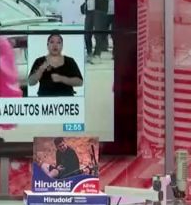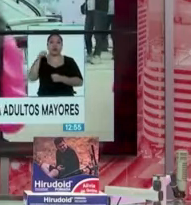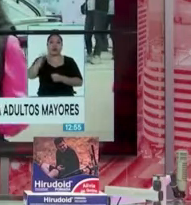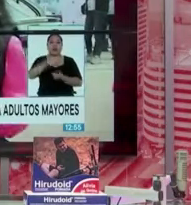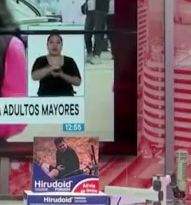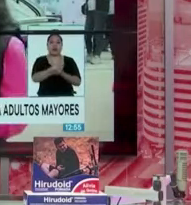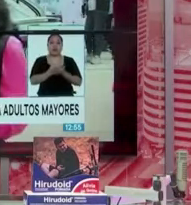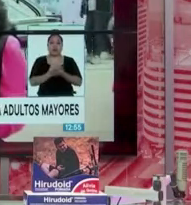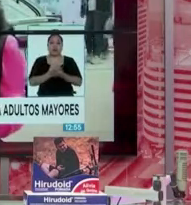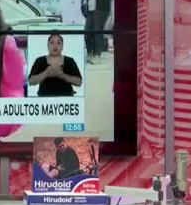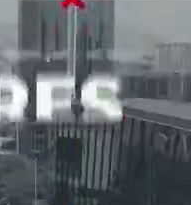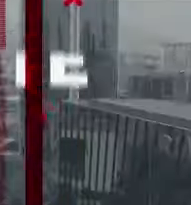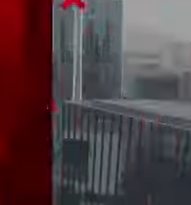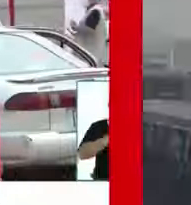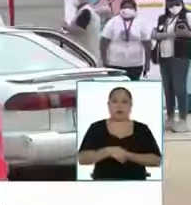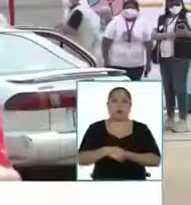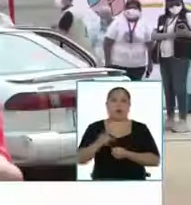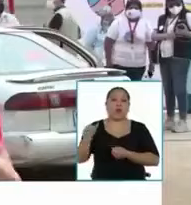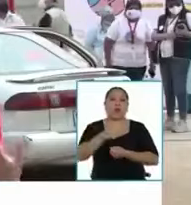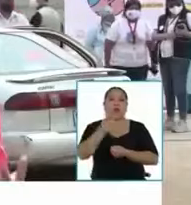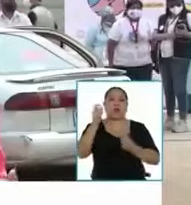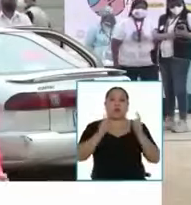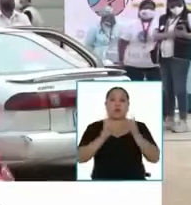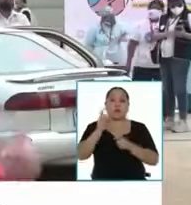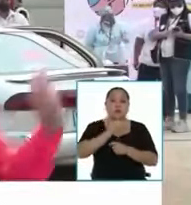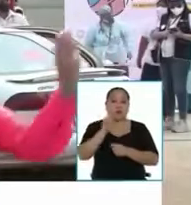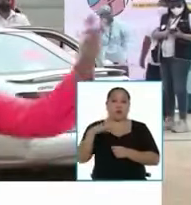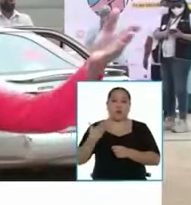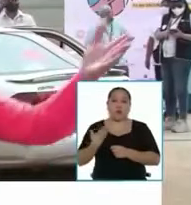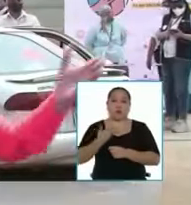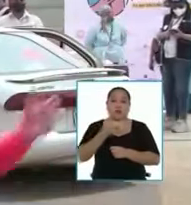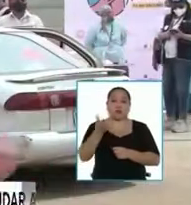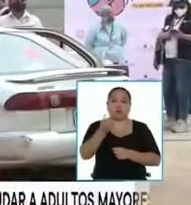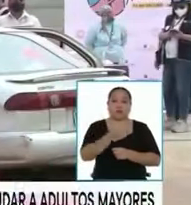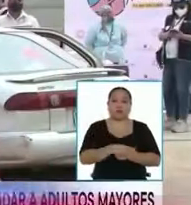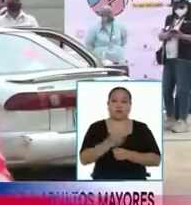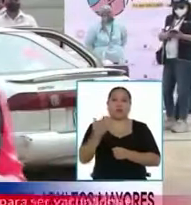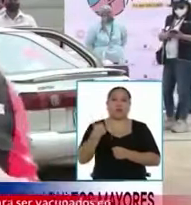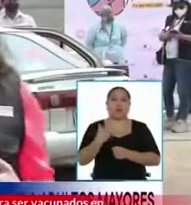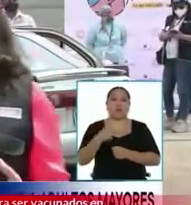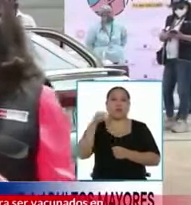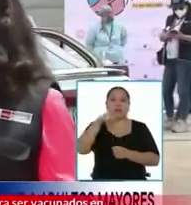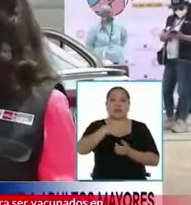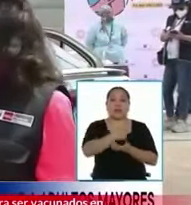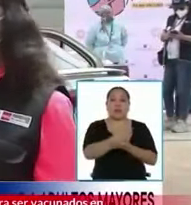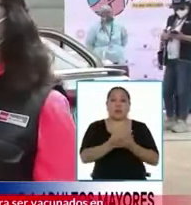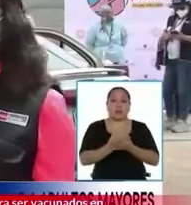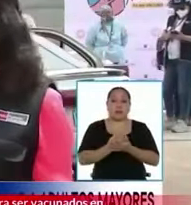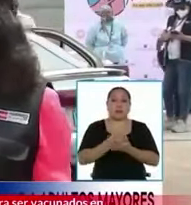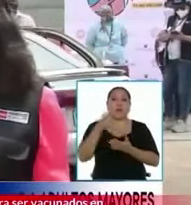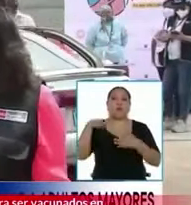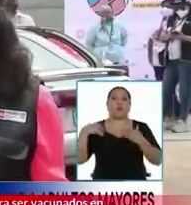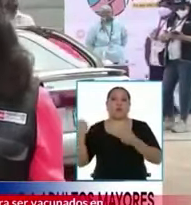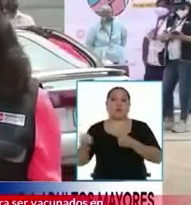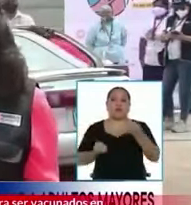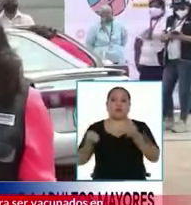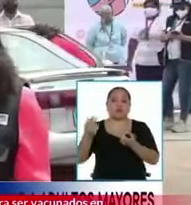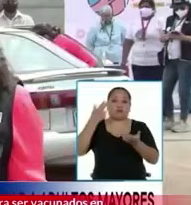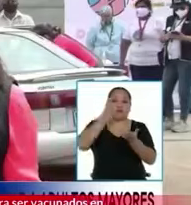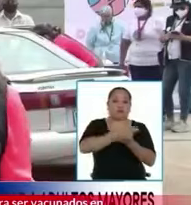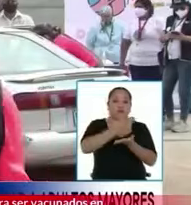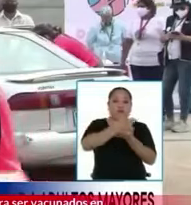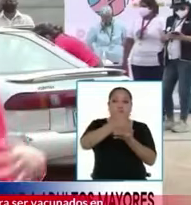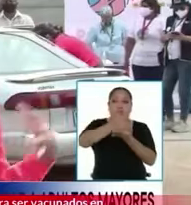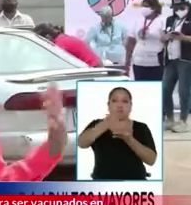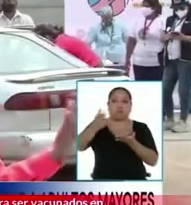vacunacar de la señora. Las otras personas que no pueden hacerlo, tenemos este espacio donde pueden venir